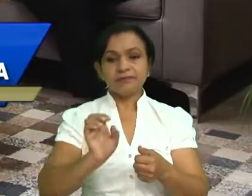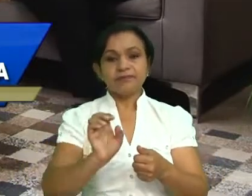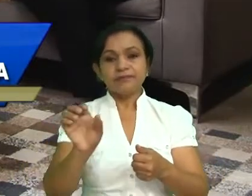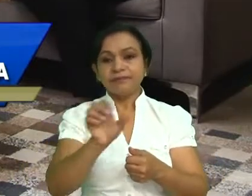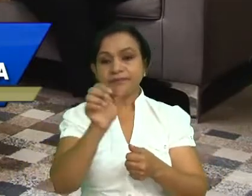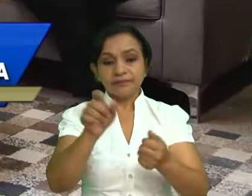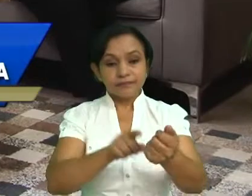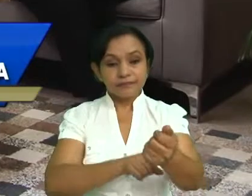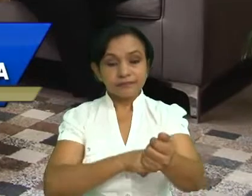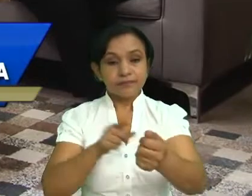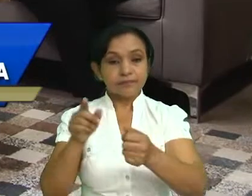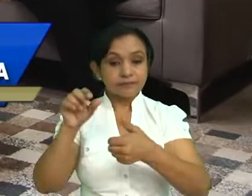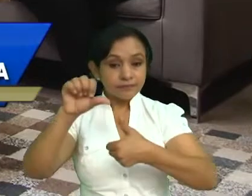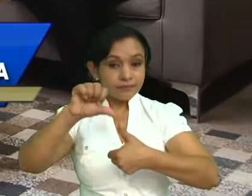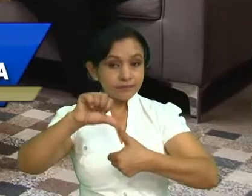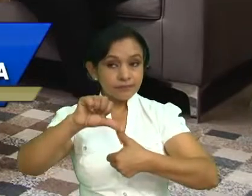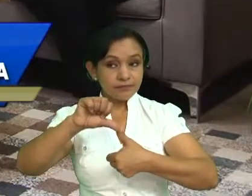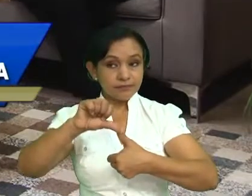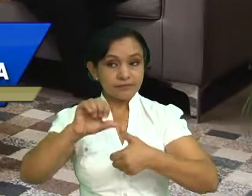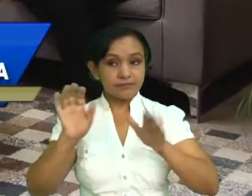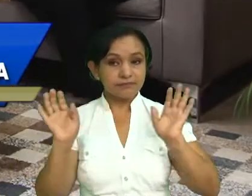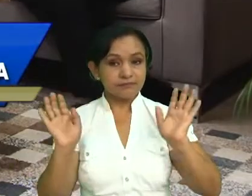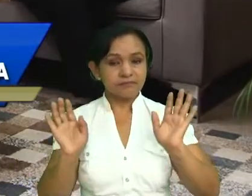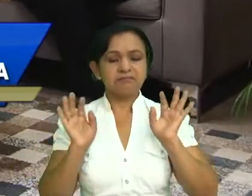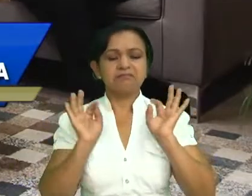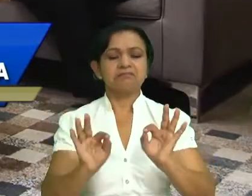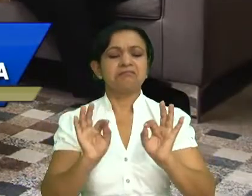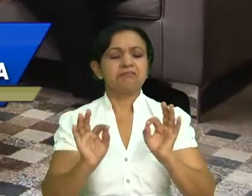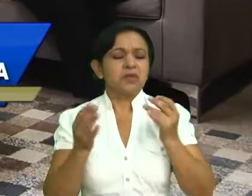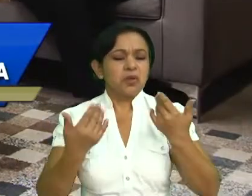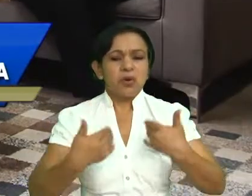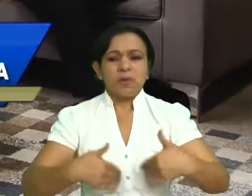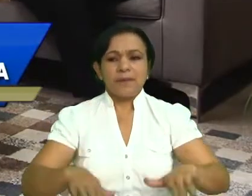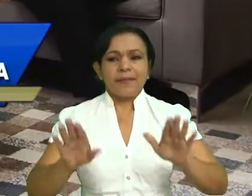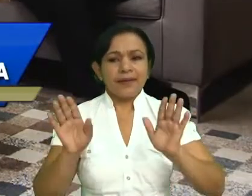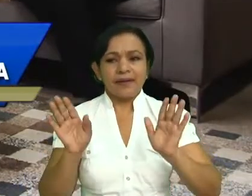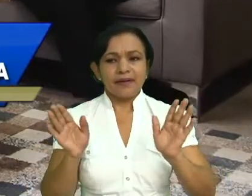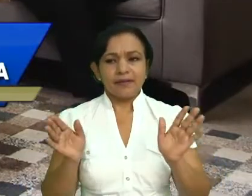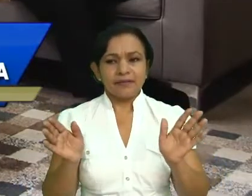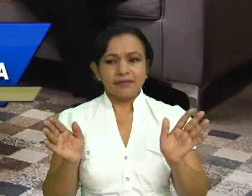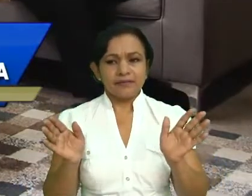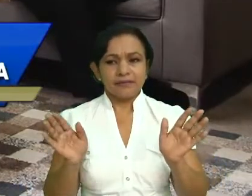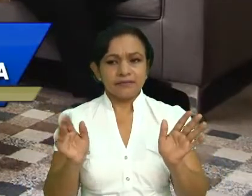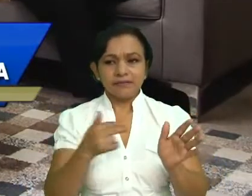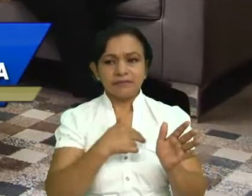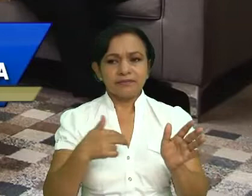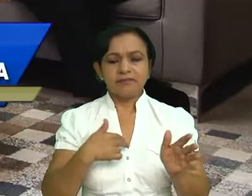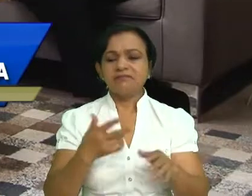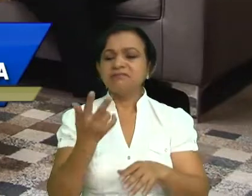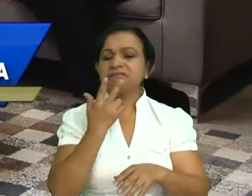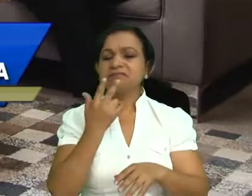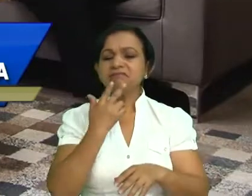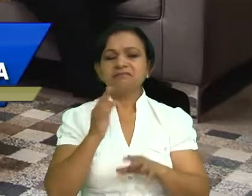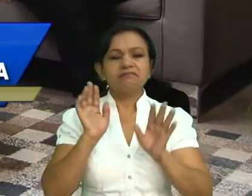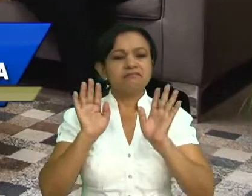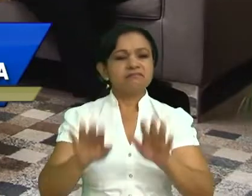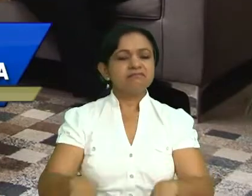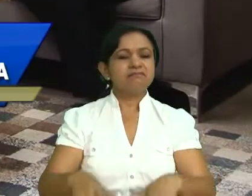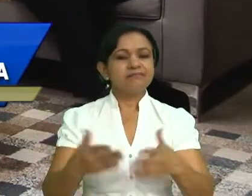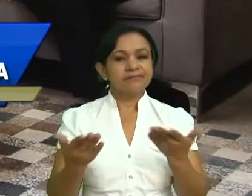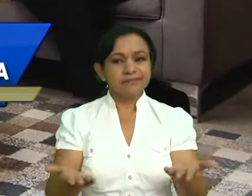país hermano. Y entonces decimos, está normal la situación y no vamos a tomar las medidas de